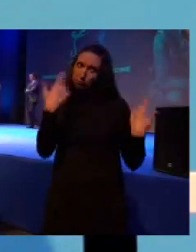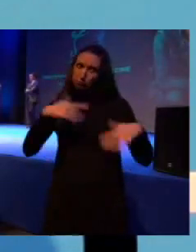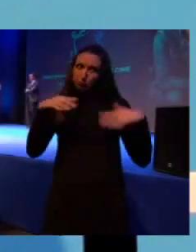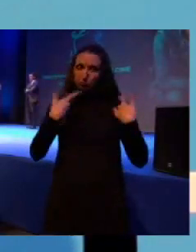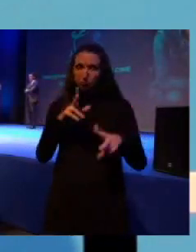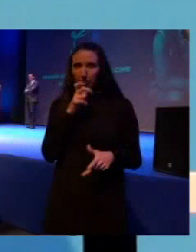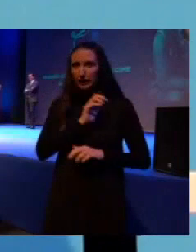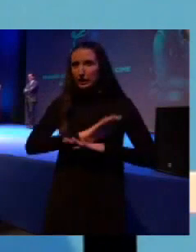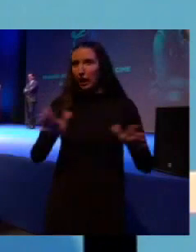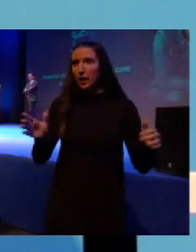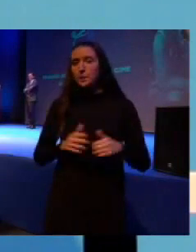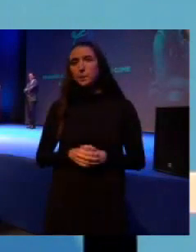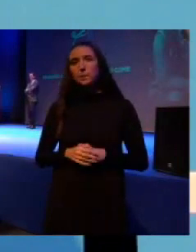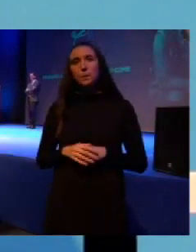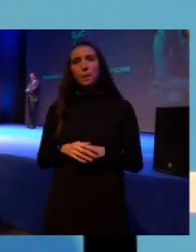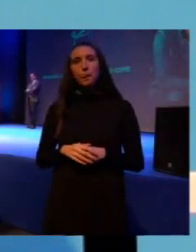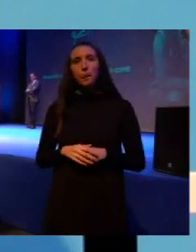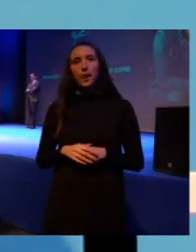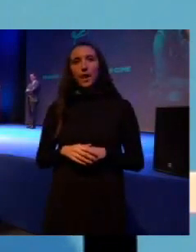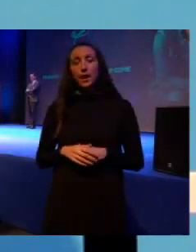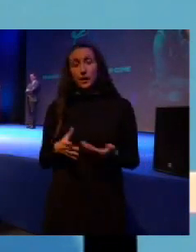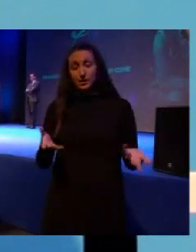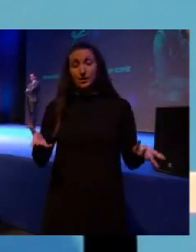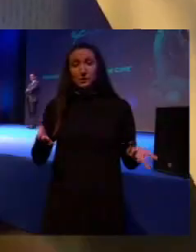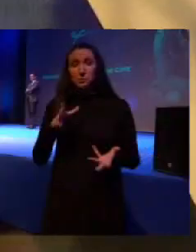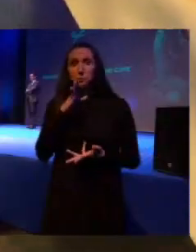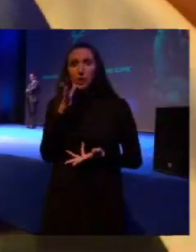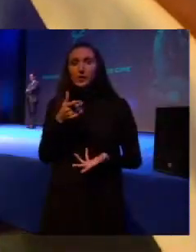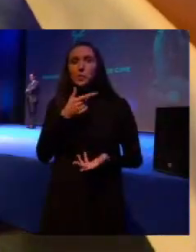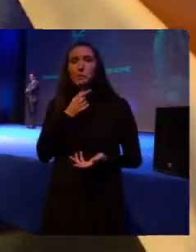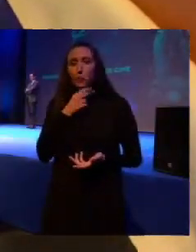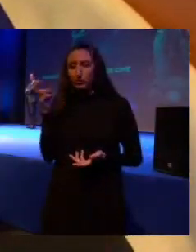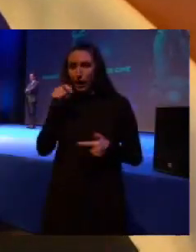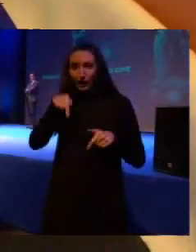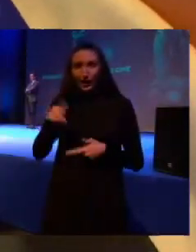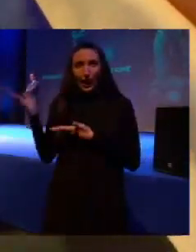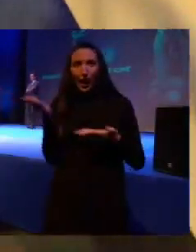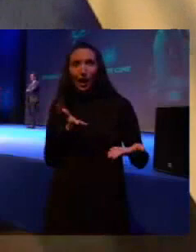jodas. Y por eso me gusta mucho estar aquí en esta gala